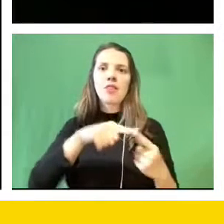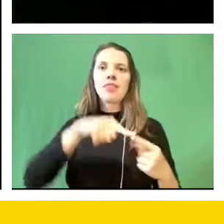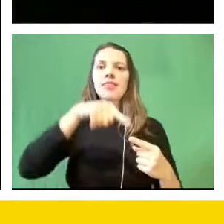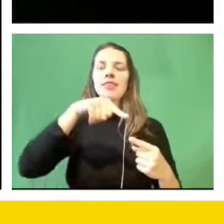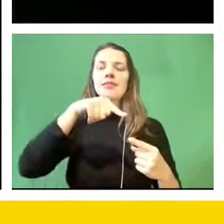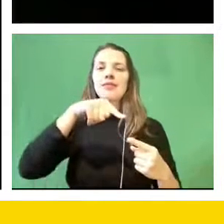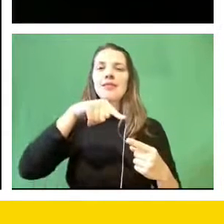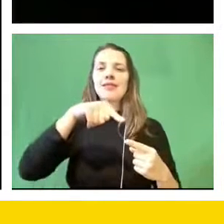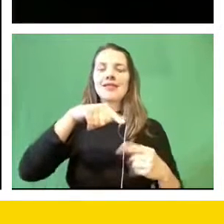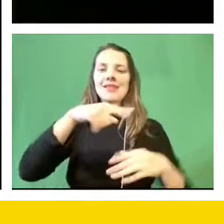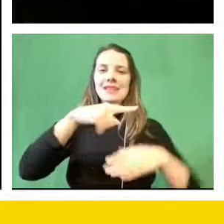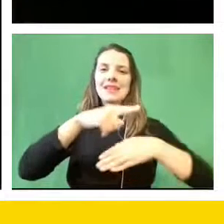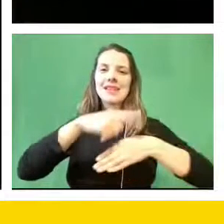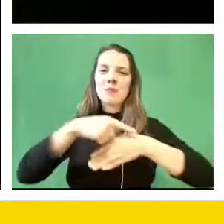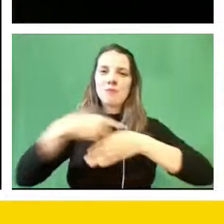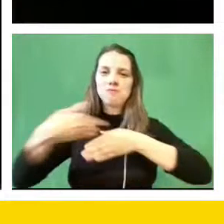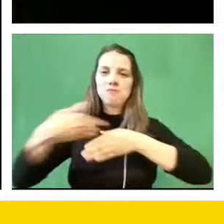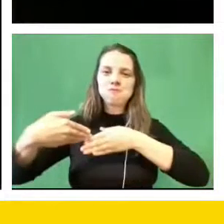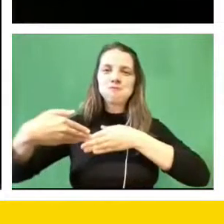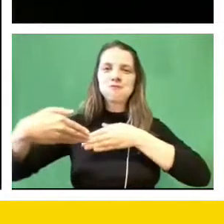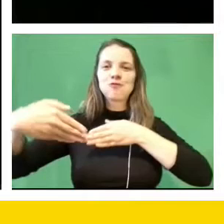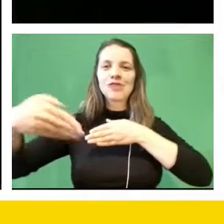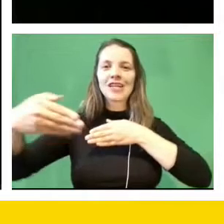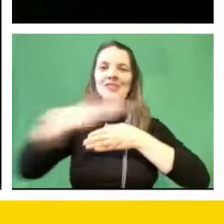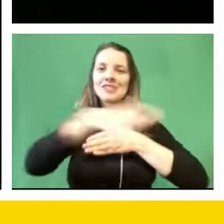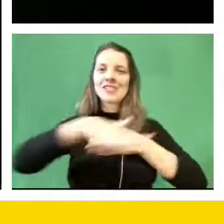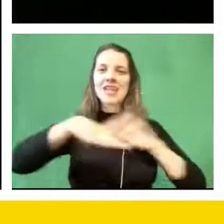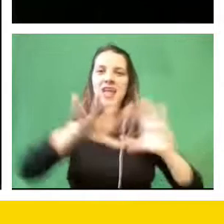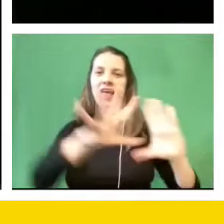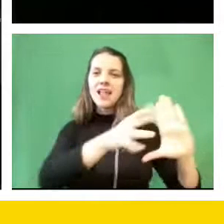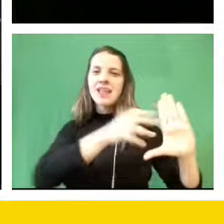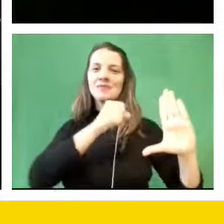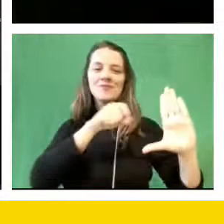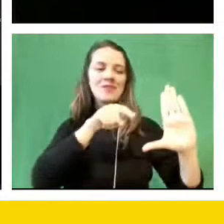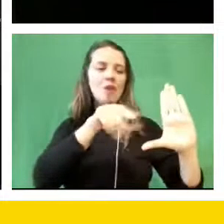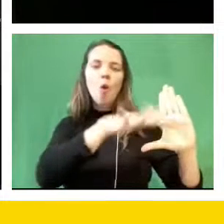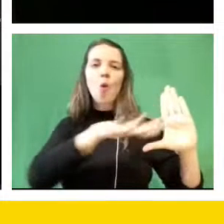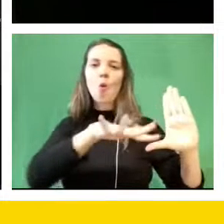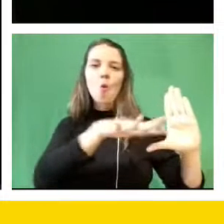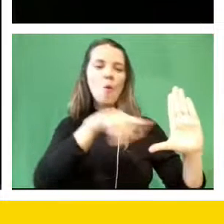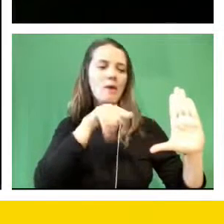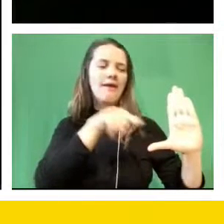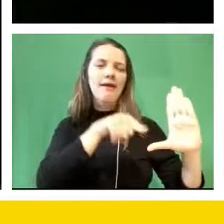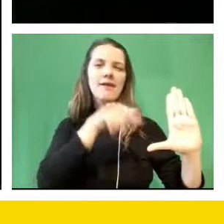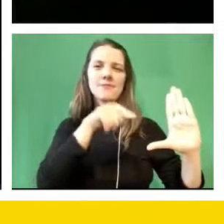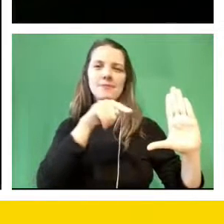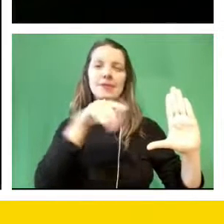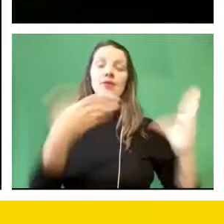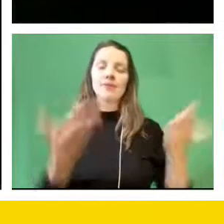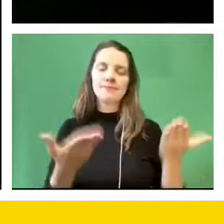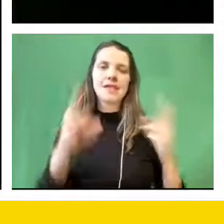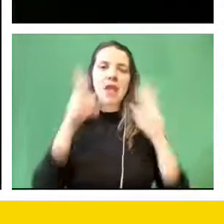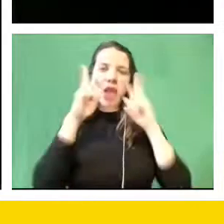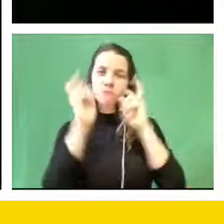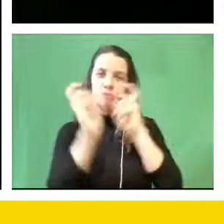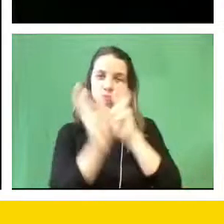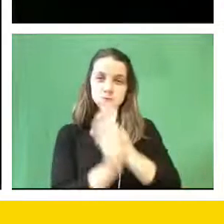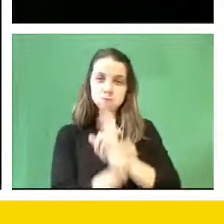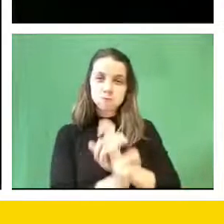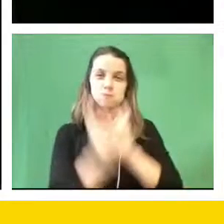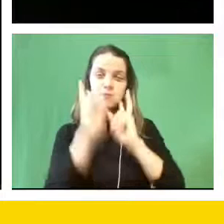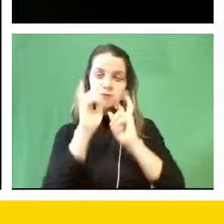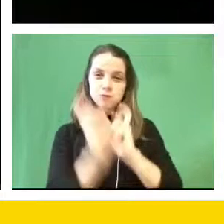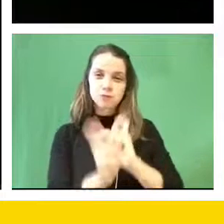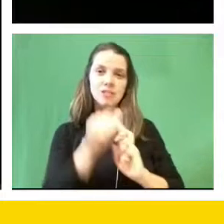se eligió la Facultad de Artes. El objetivo general de la investigación, entonces, era crear un instrumento para la evaluación del